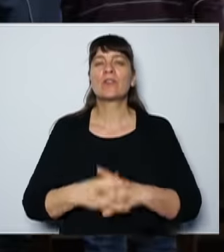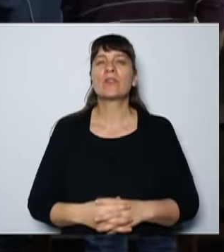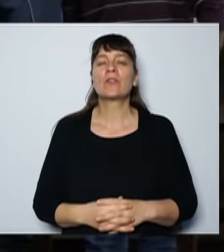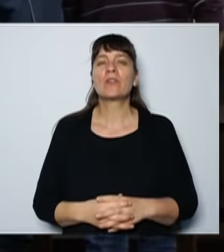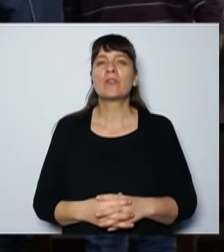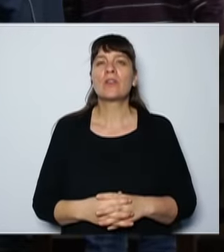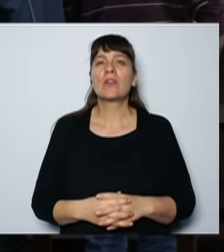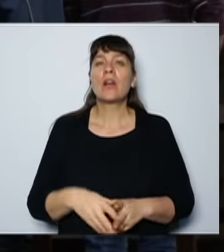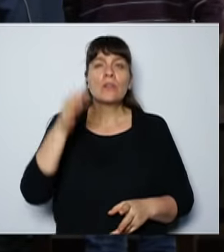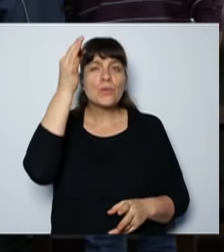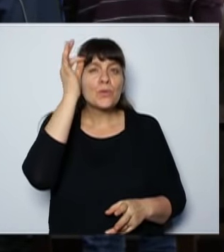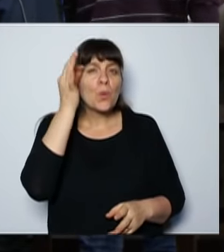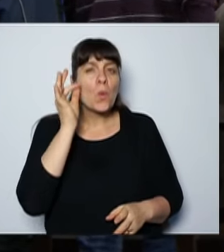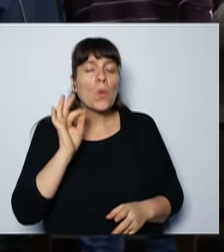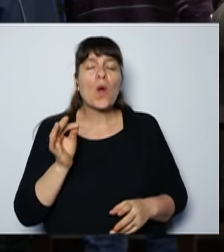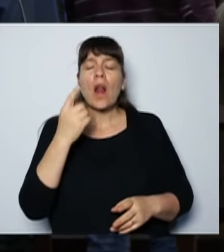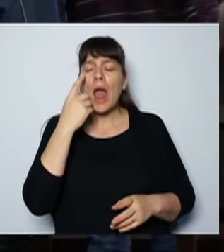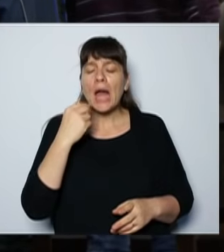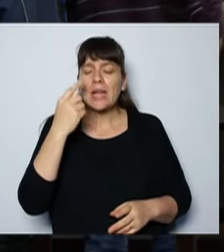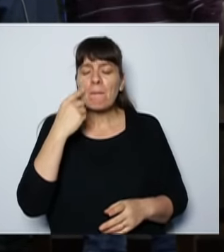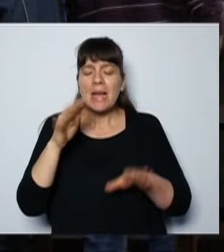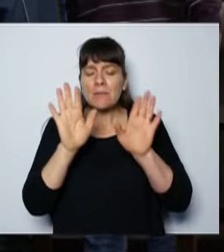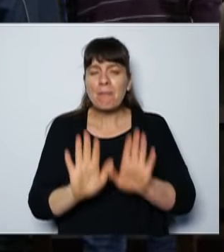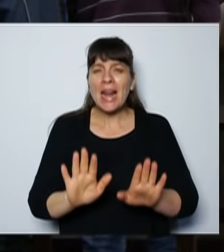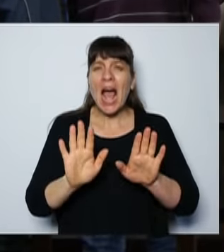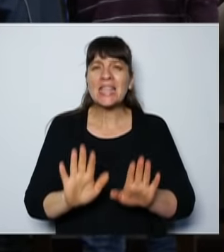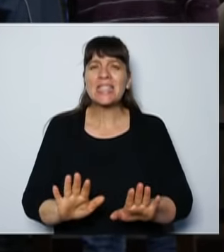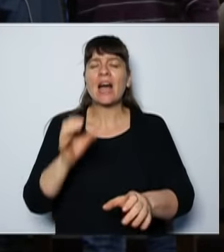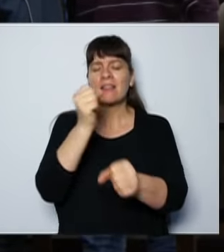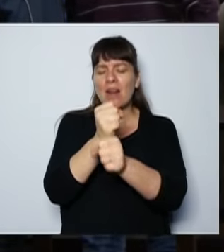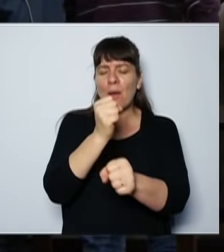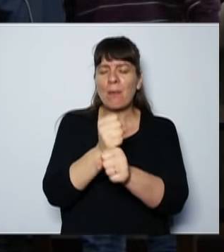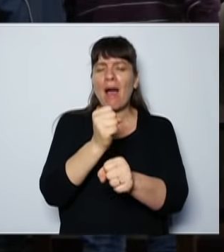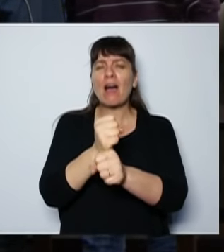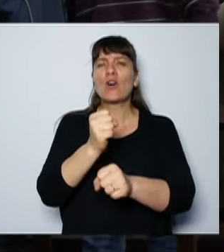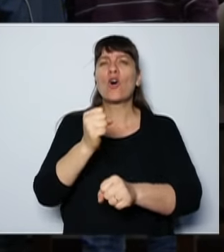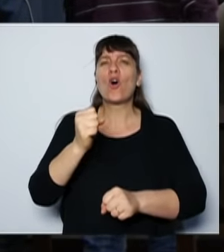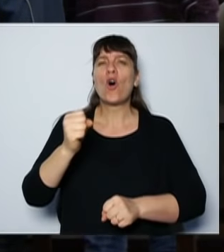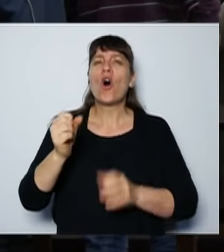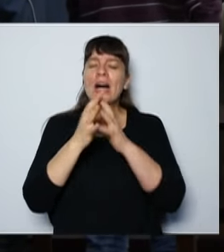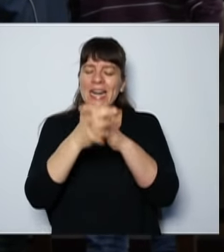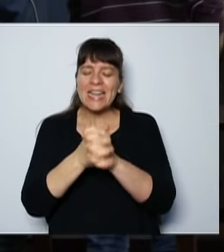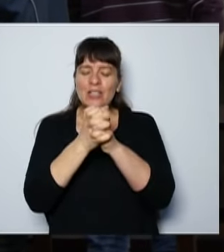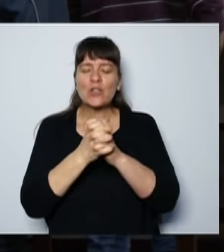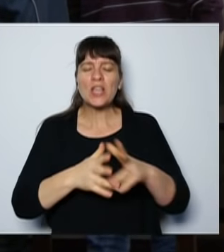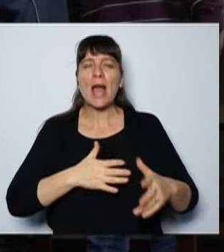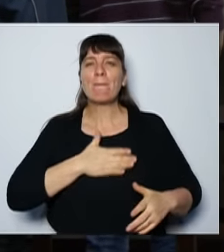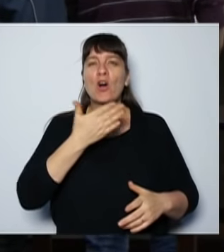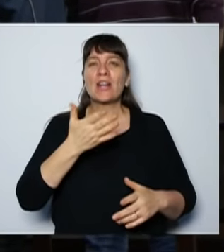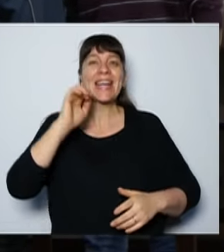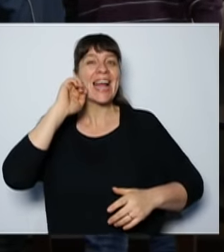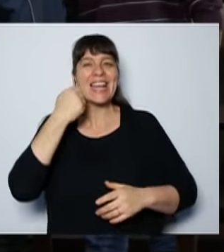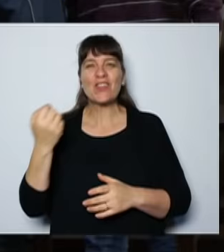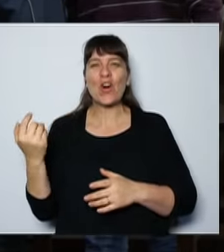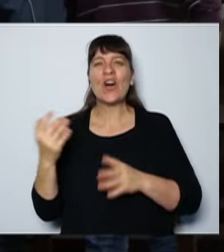oración, sudor, lágrima, esperanza, trabajo, rezo y amor.